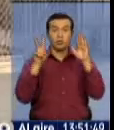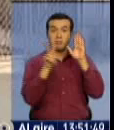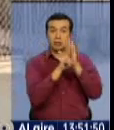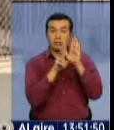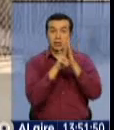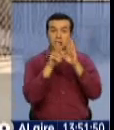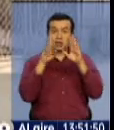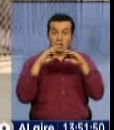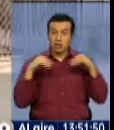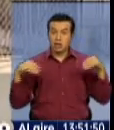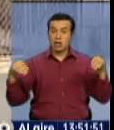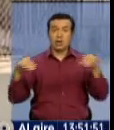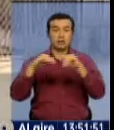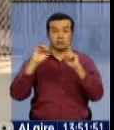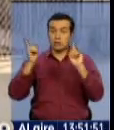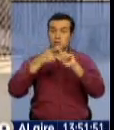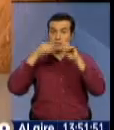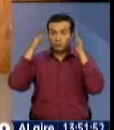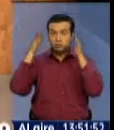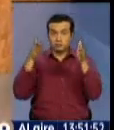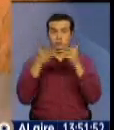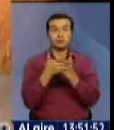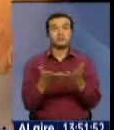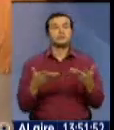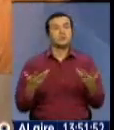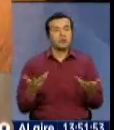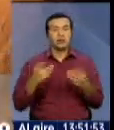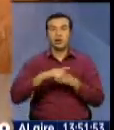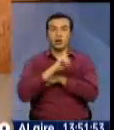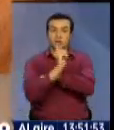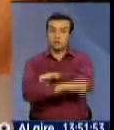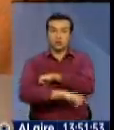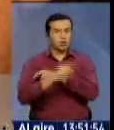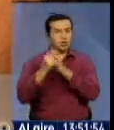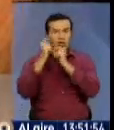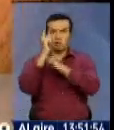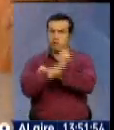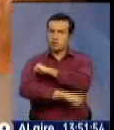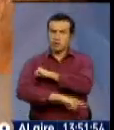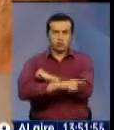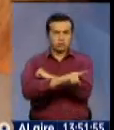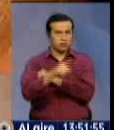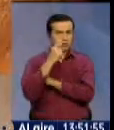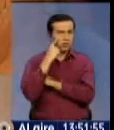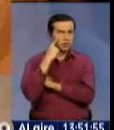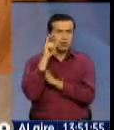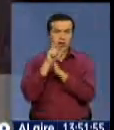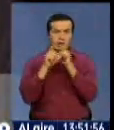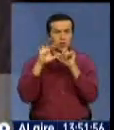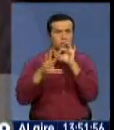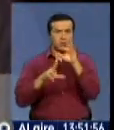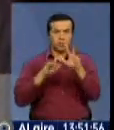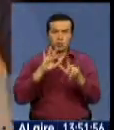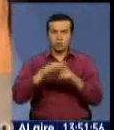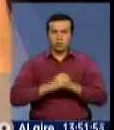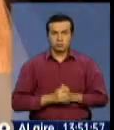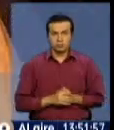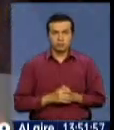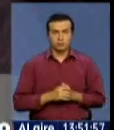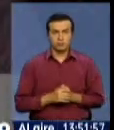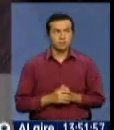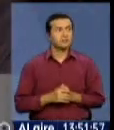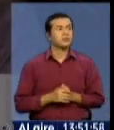tierra urbana como política pública y que se ejecuten sanciones inmediatas y contundentes contra la corrupción. Ninguno de los